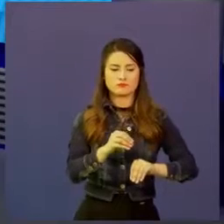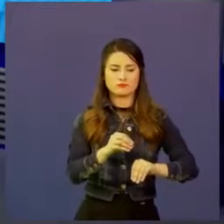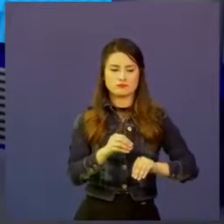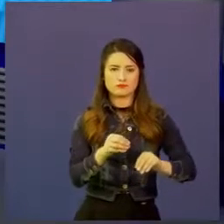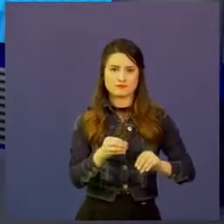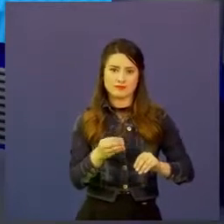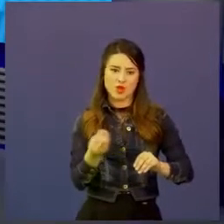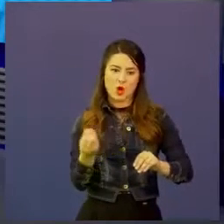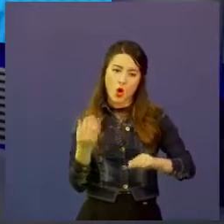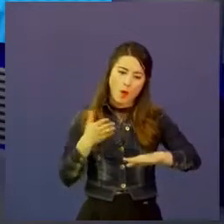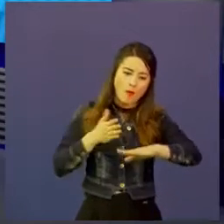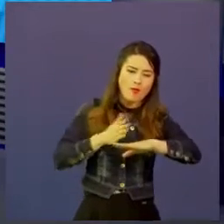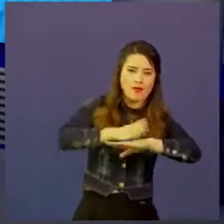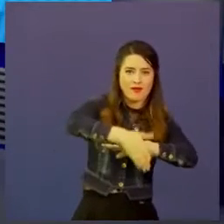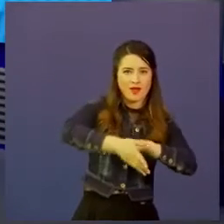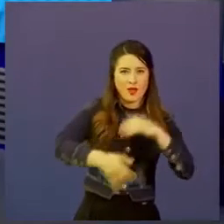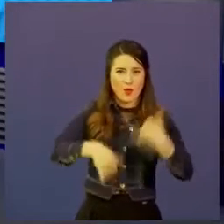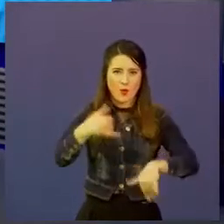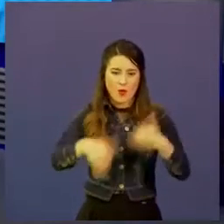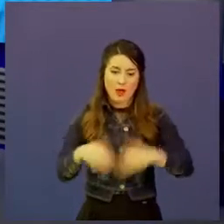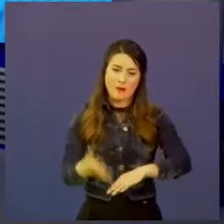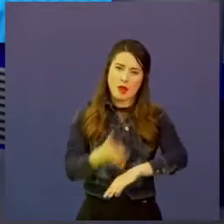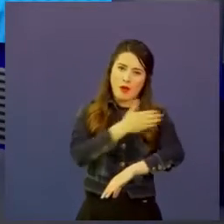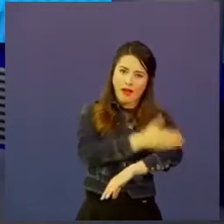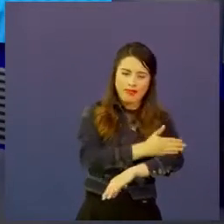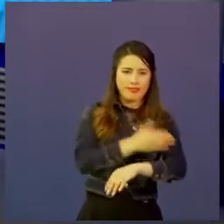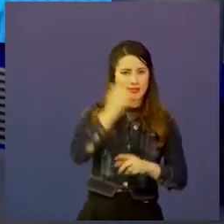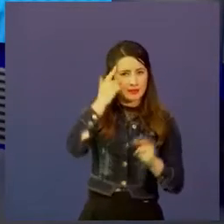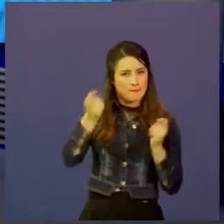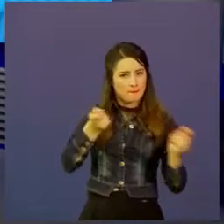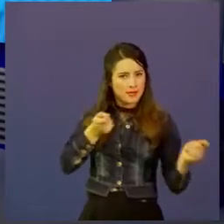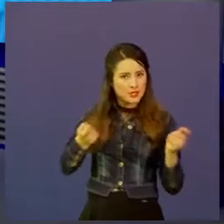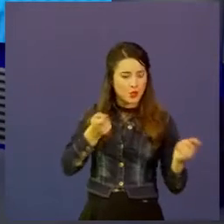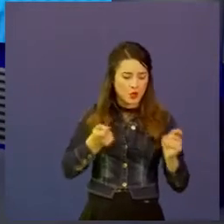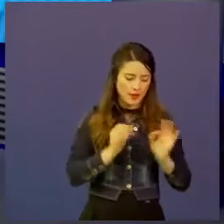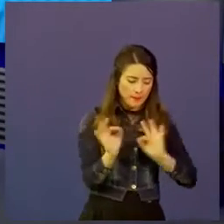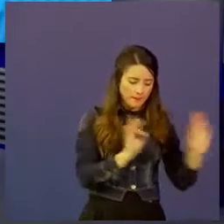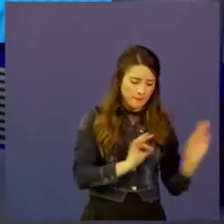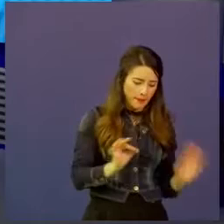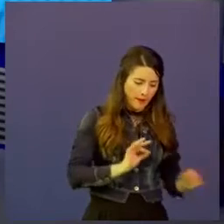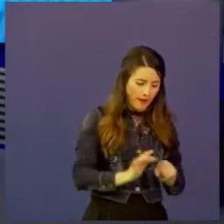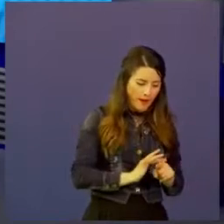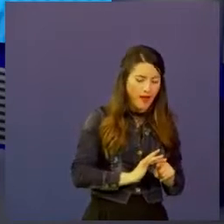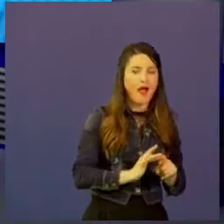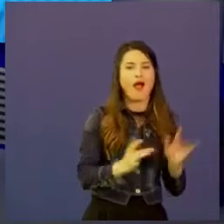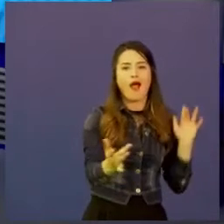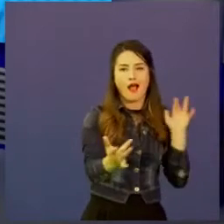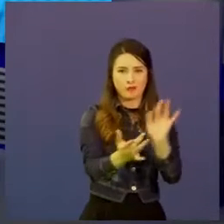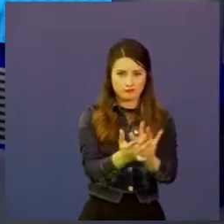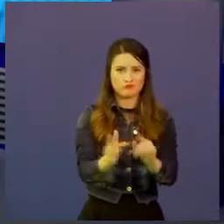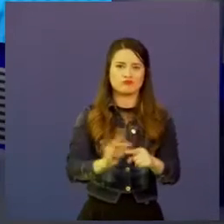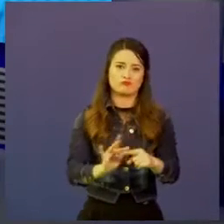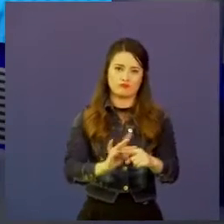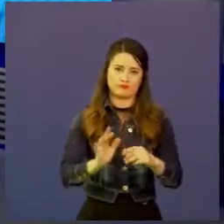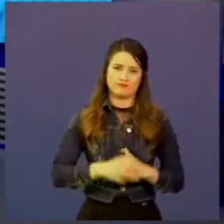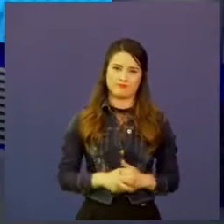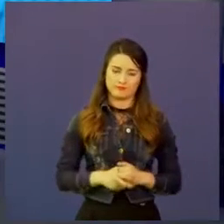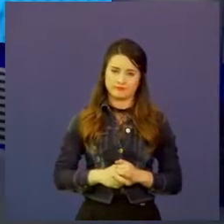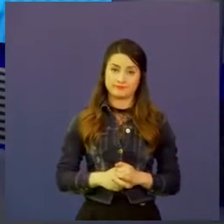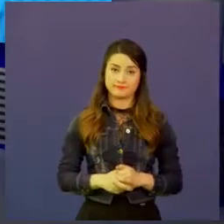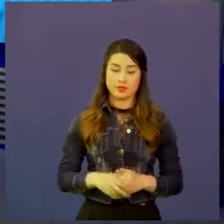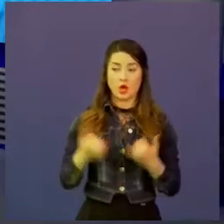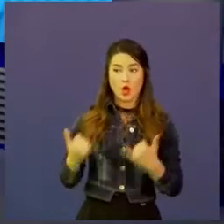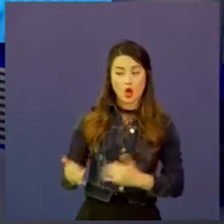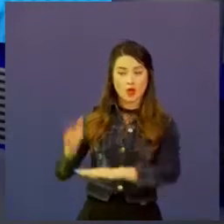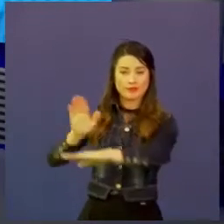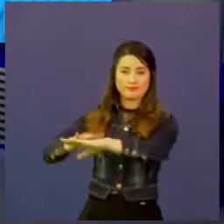de diferentes metodologías y implementar diferentes metodologías. Hoy hemos invitado a